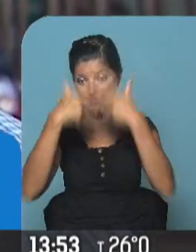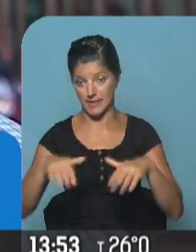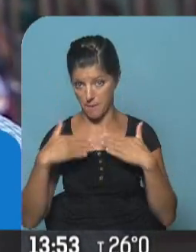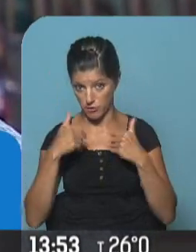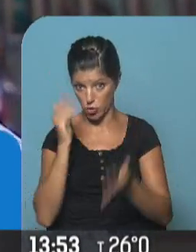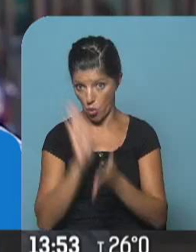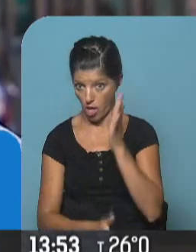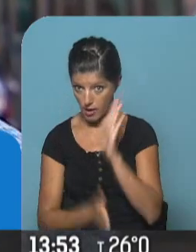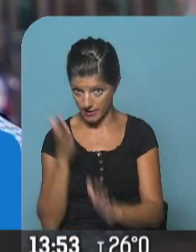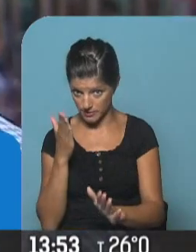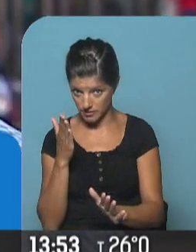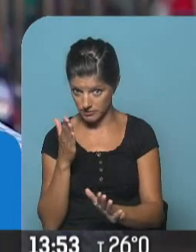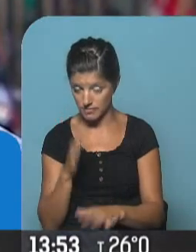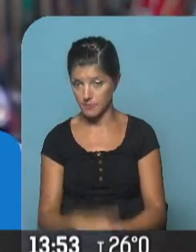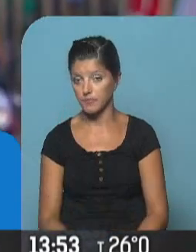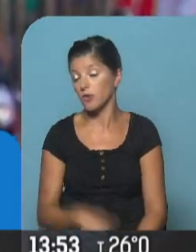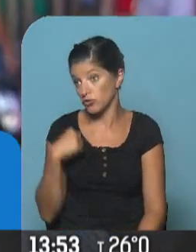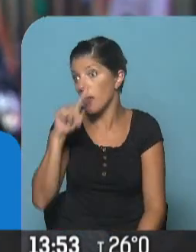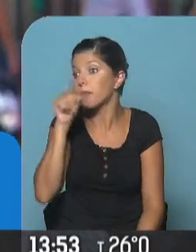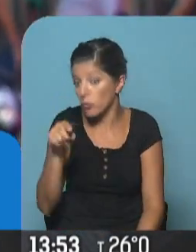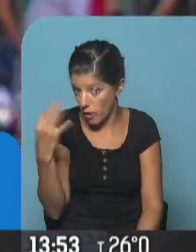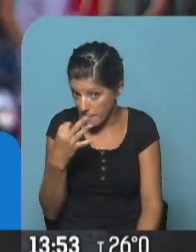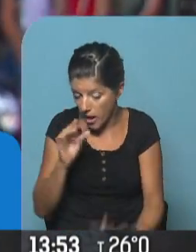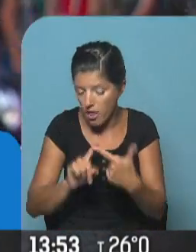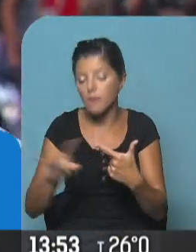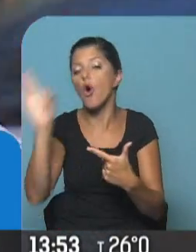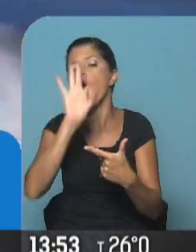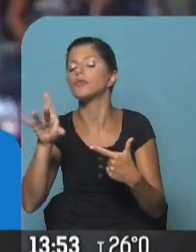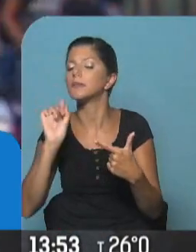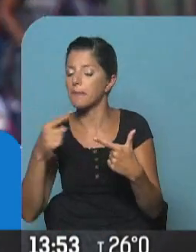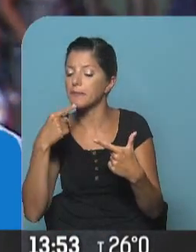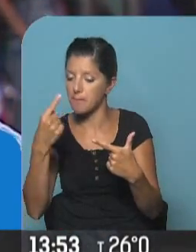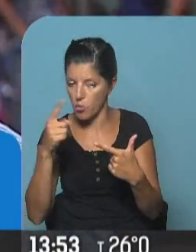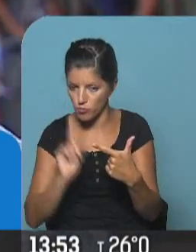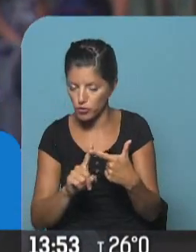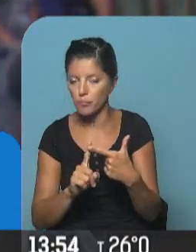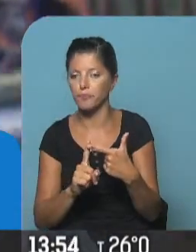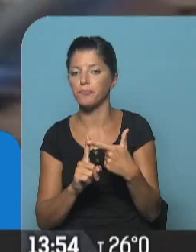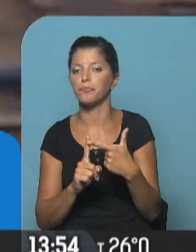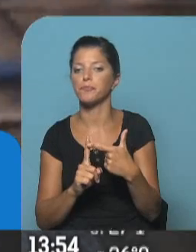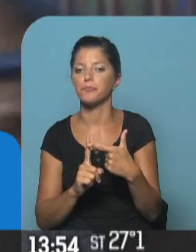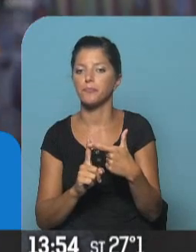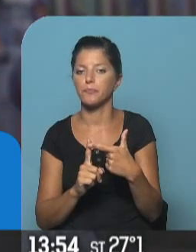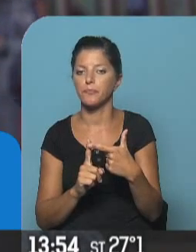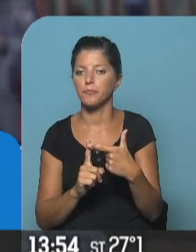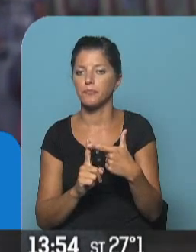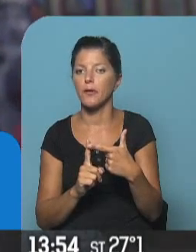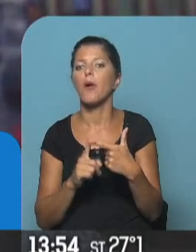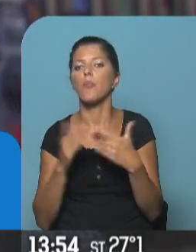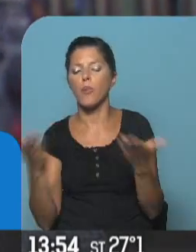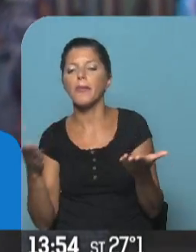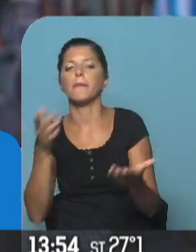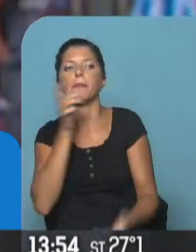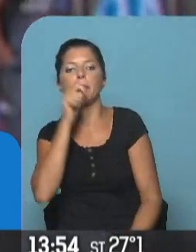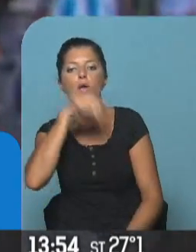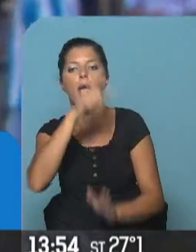argentino. Esa es una parte de la pregunta, y la otra, si es tan o puede resultar con tan alto impacto en los